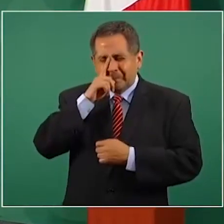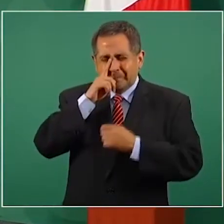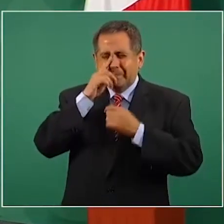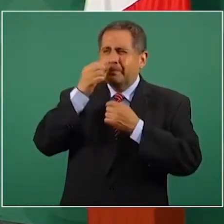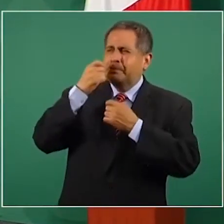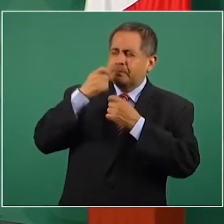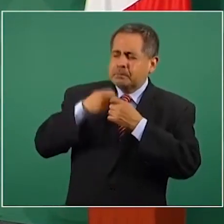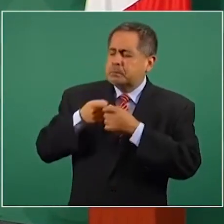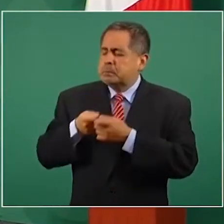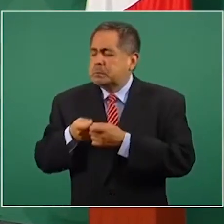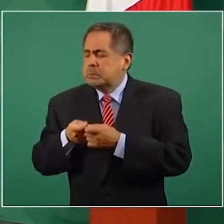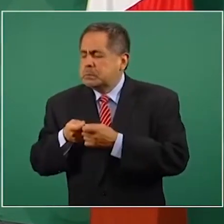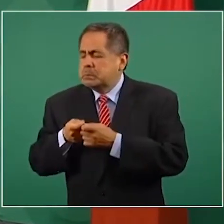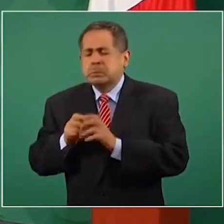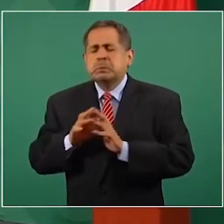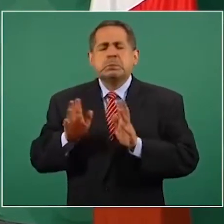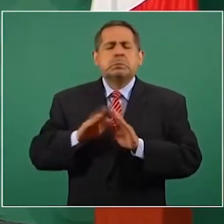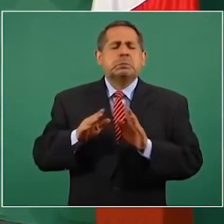negativo.